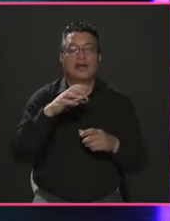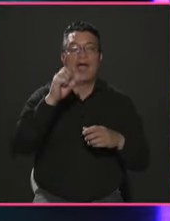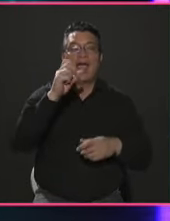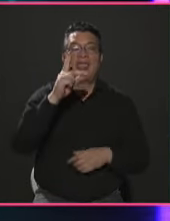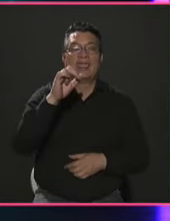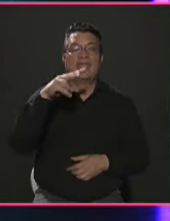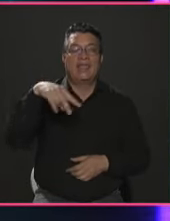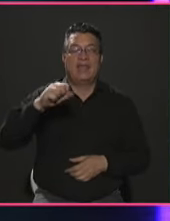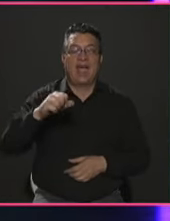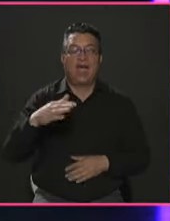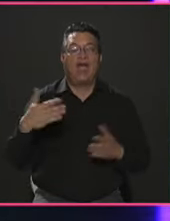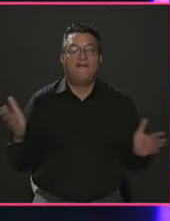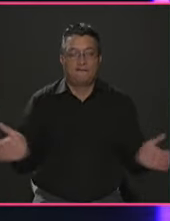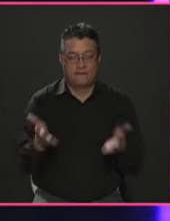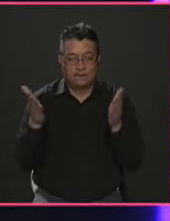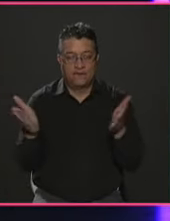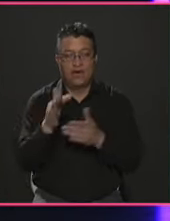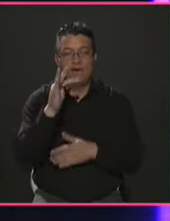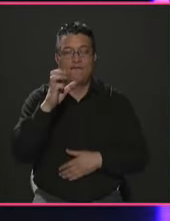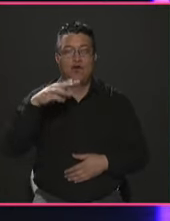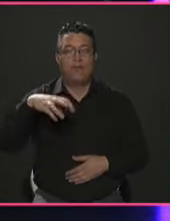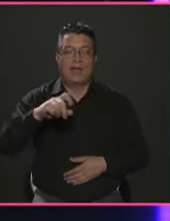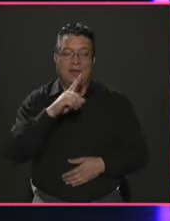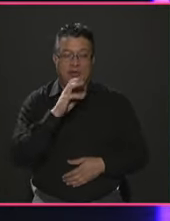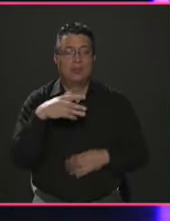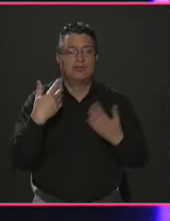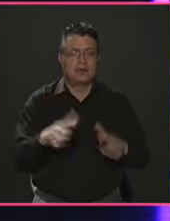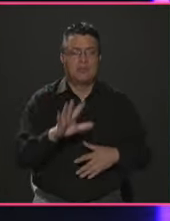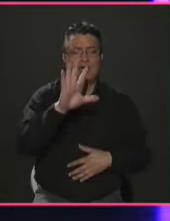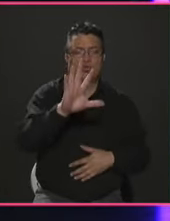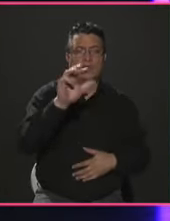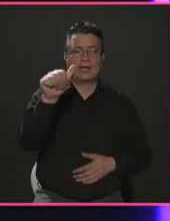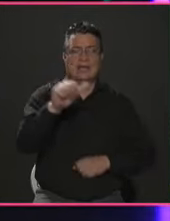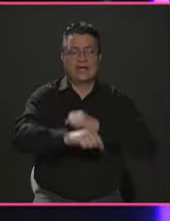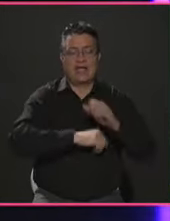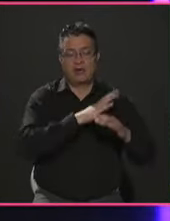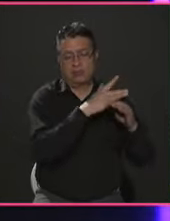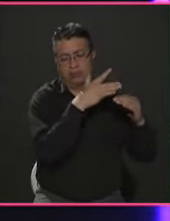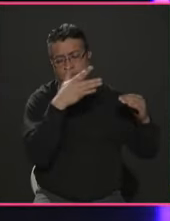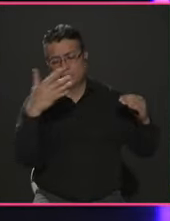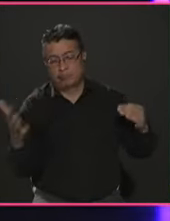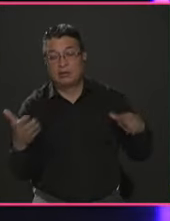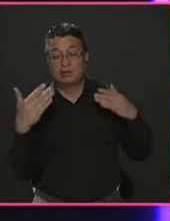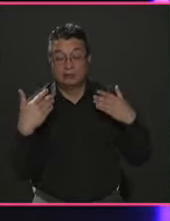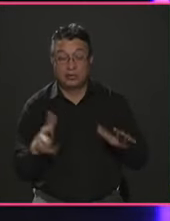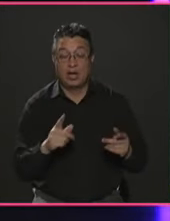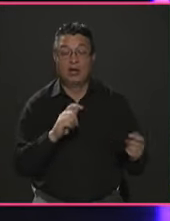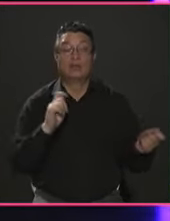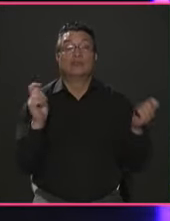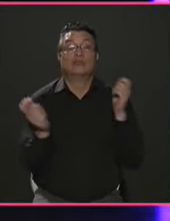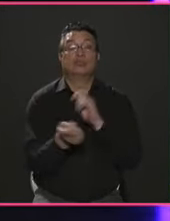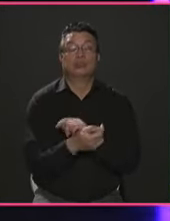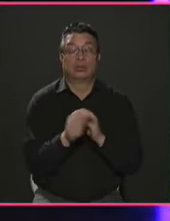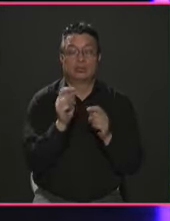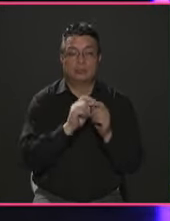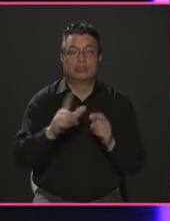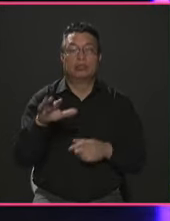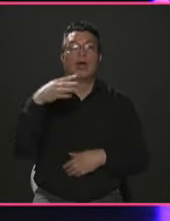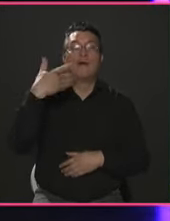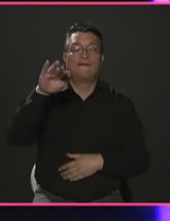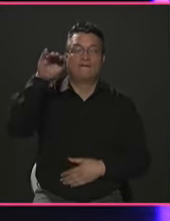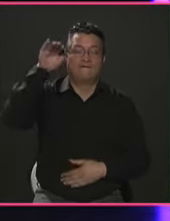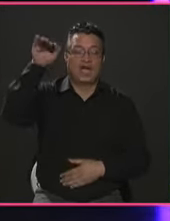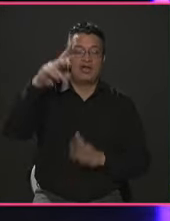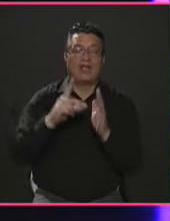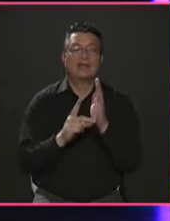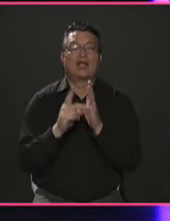fomento desde Entonces hasta hoy casi 56 años después cf ha evolucionado para convertirse en el banco de desarrollo